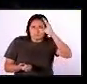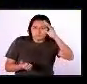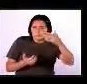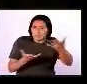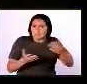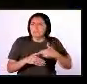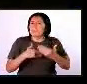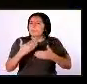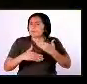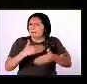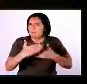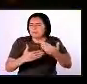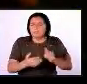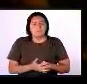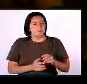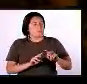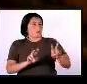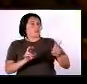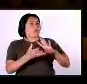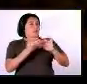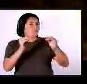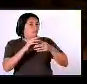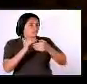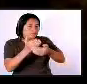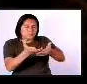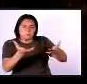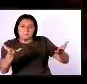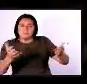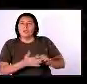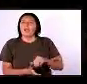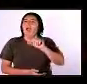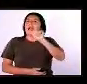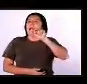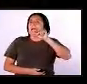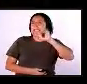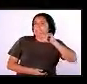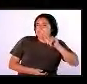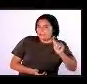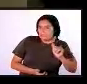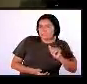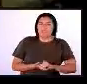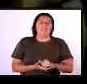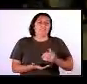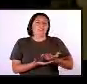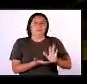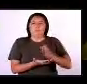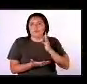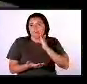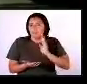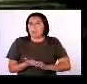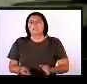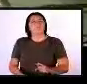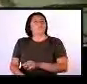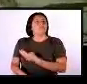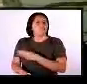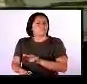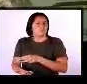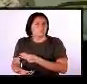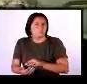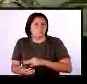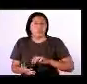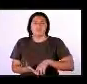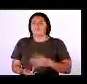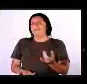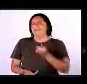han avanzado y ver construida toda esta historia. Además que Anita la huerfanita es un musical de Broadway bastante complicado